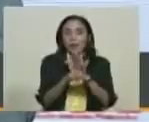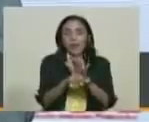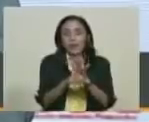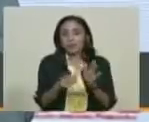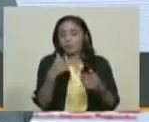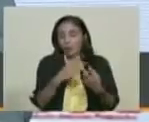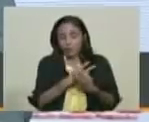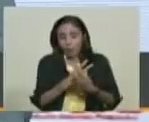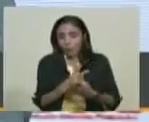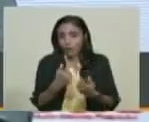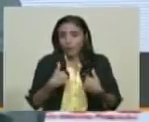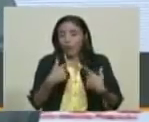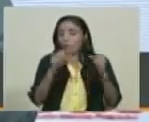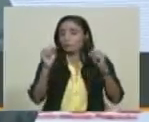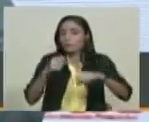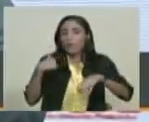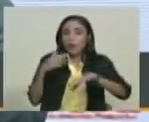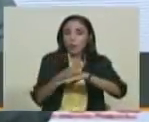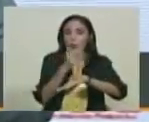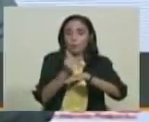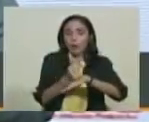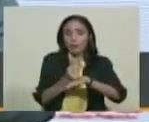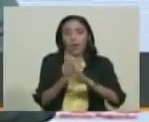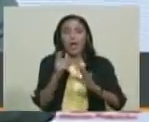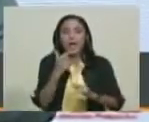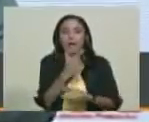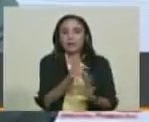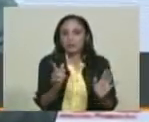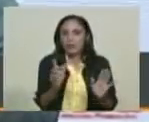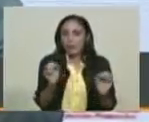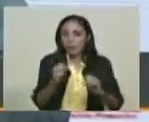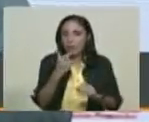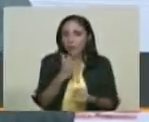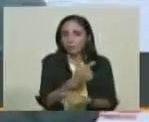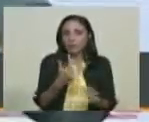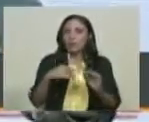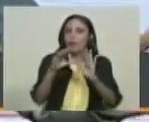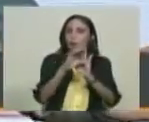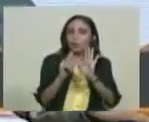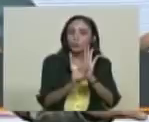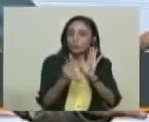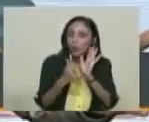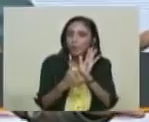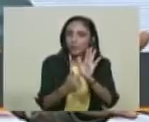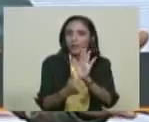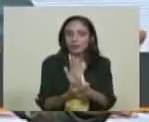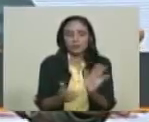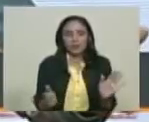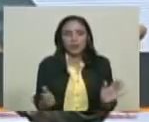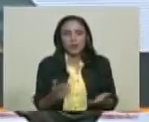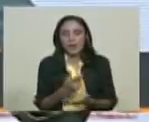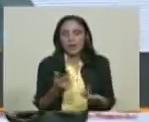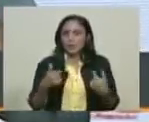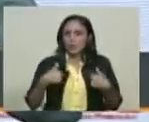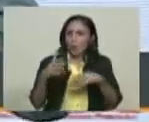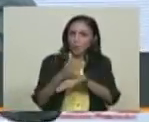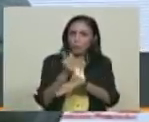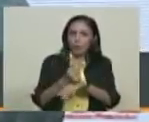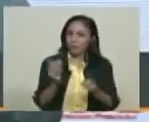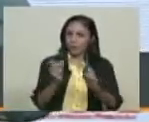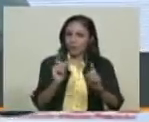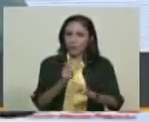y voluntaria, él pudo haberse acogido al precepto constitucional, llamado así.